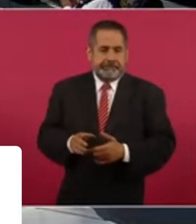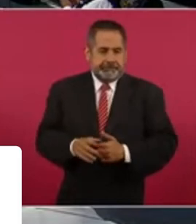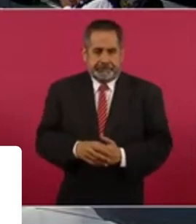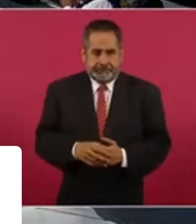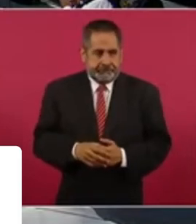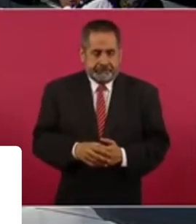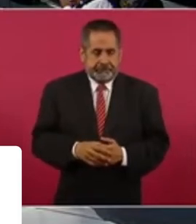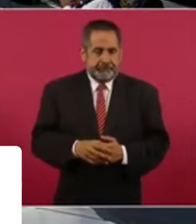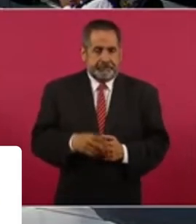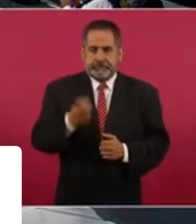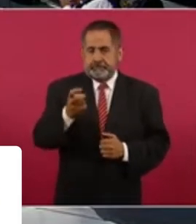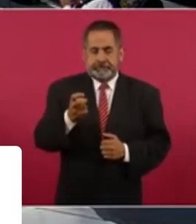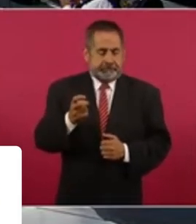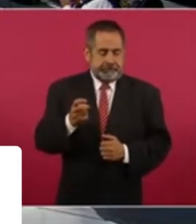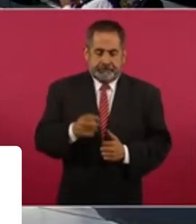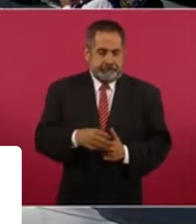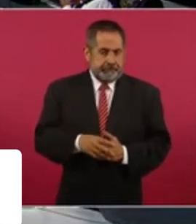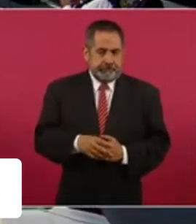Eso no tiene